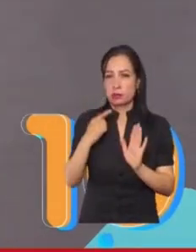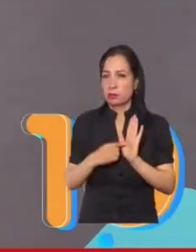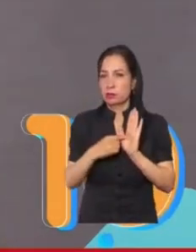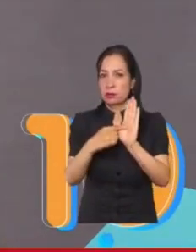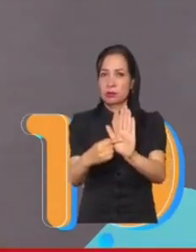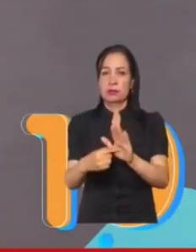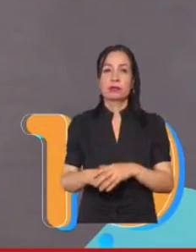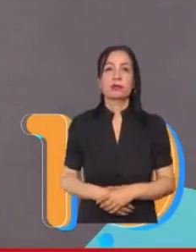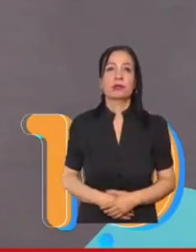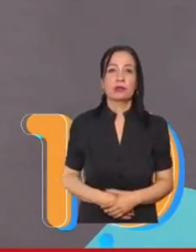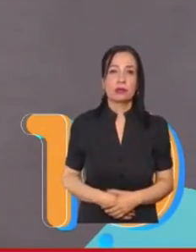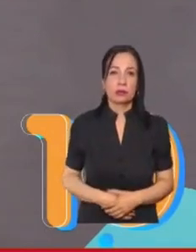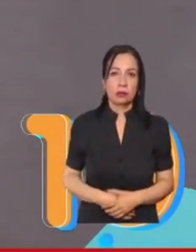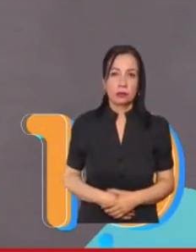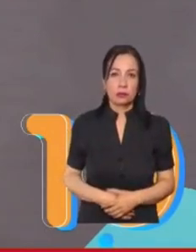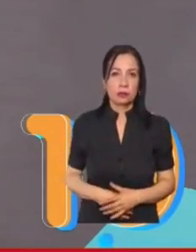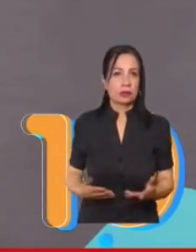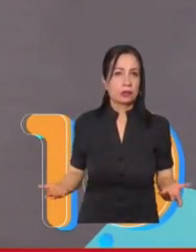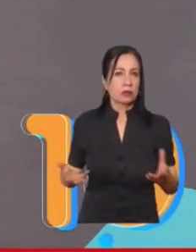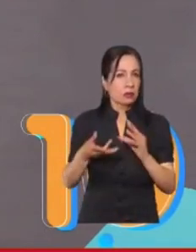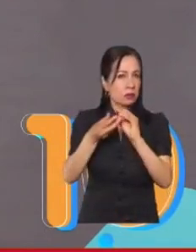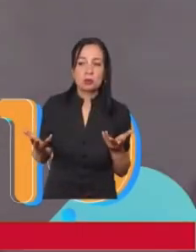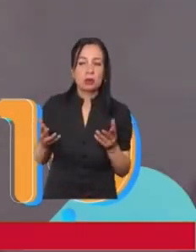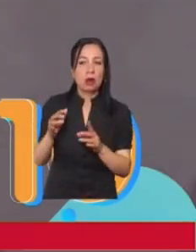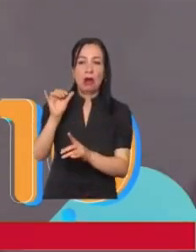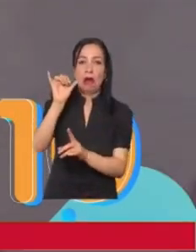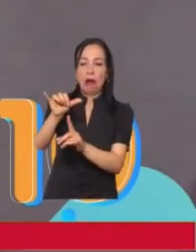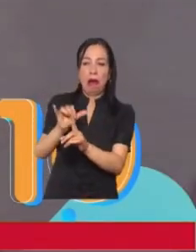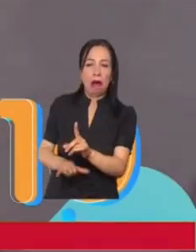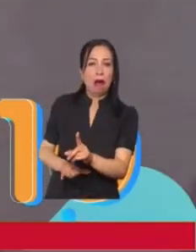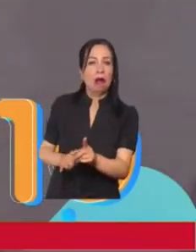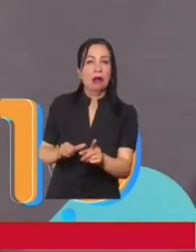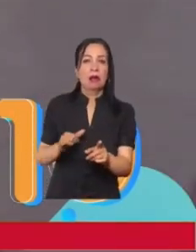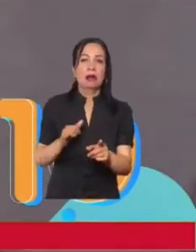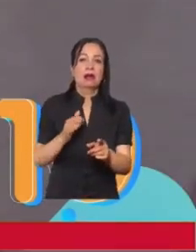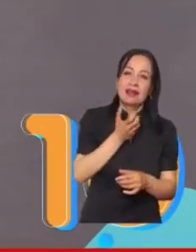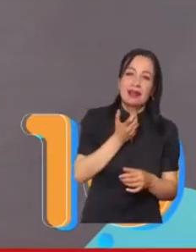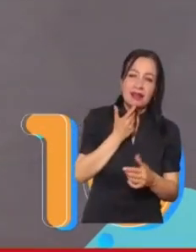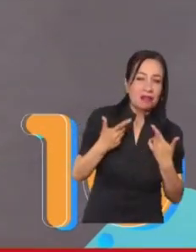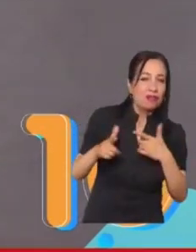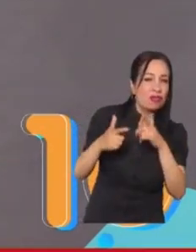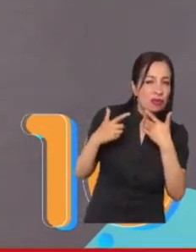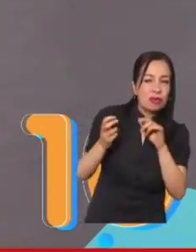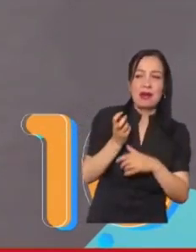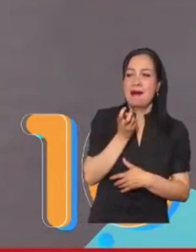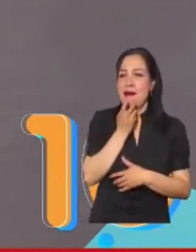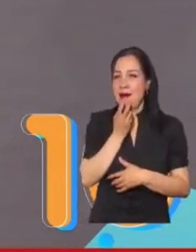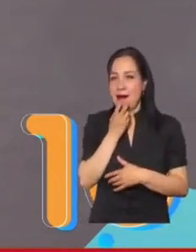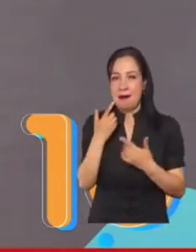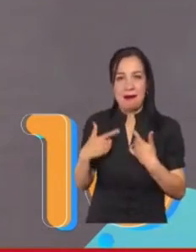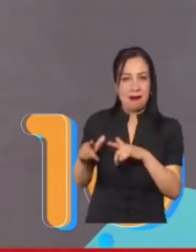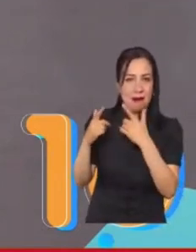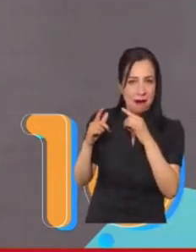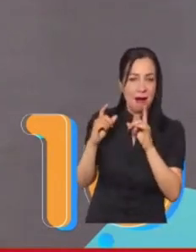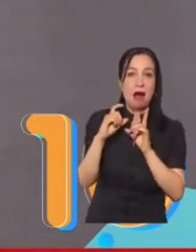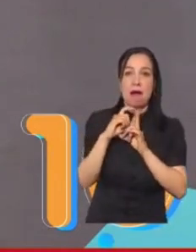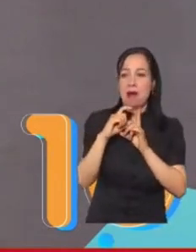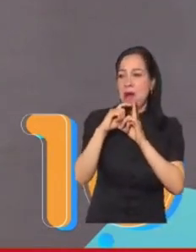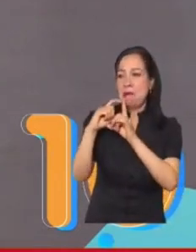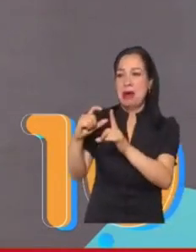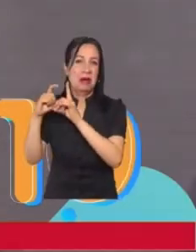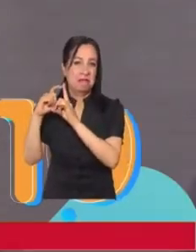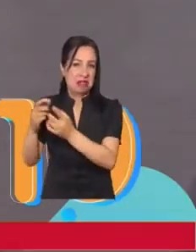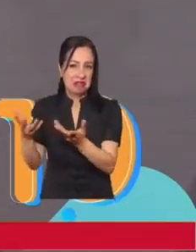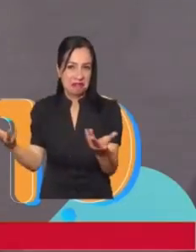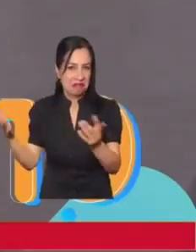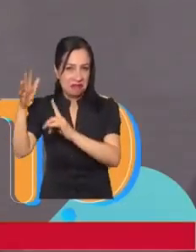sociedad. Los estereotipos se manifiestan en chistes, se manifiestan en burlas, se manifiestan en comentarios